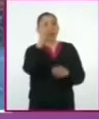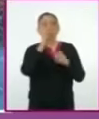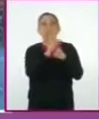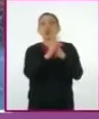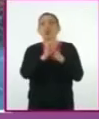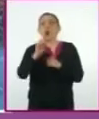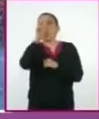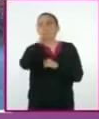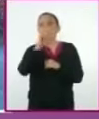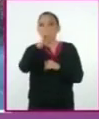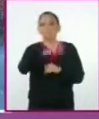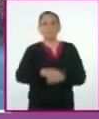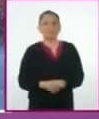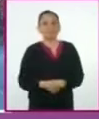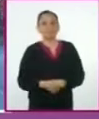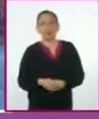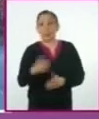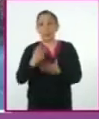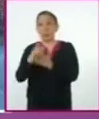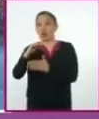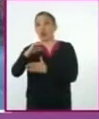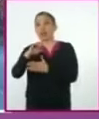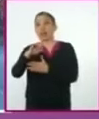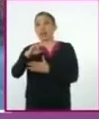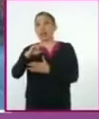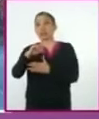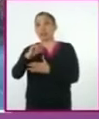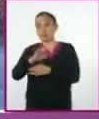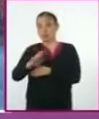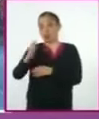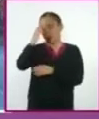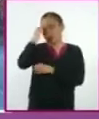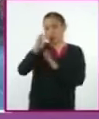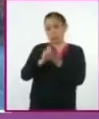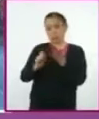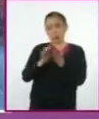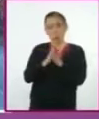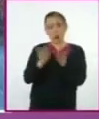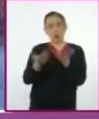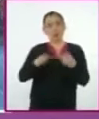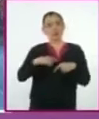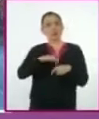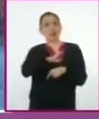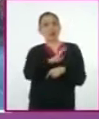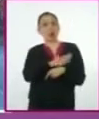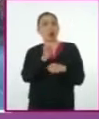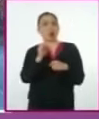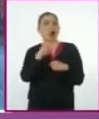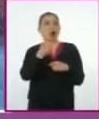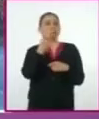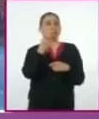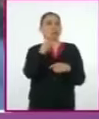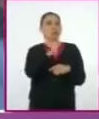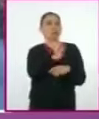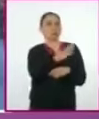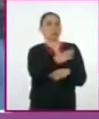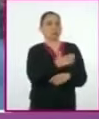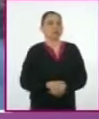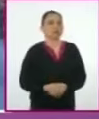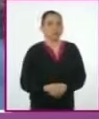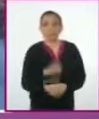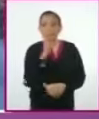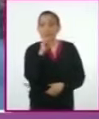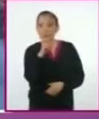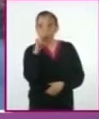lengua. Y el Premio Cervantes reconoce la obra de los escritores españoles e hispanoamericanos. Además,